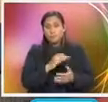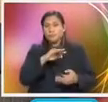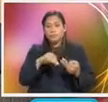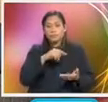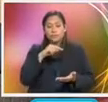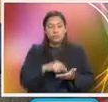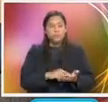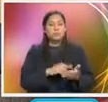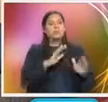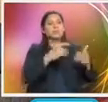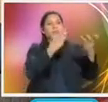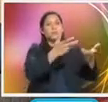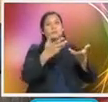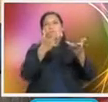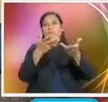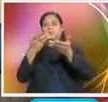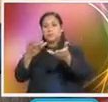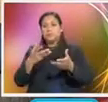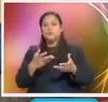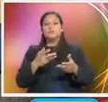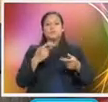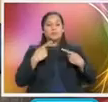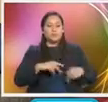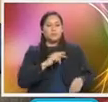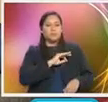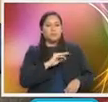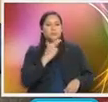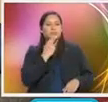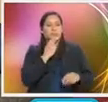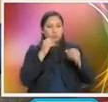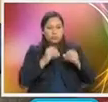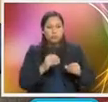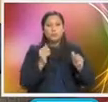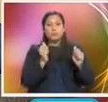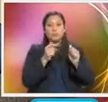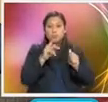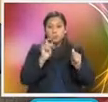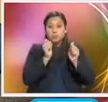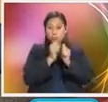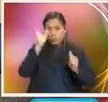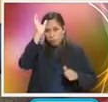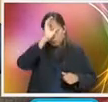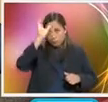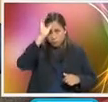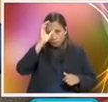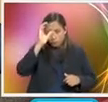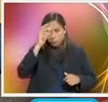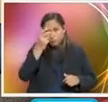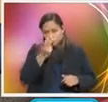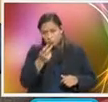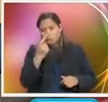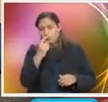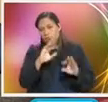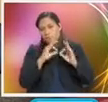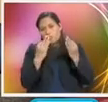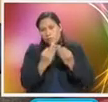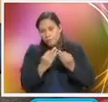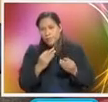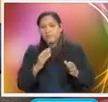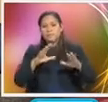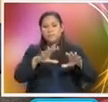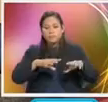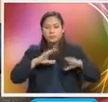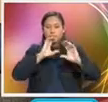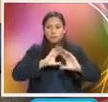espacios públicos vuelvan a ser de la ciudadanía y se ocupen con cultura. Entonces, esta es una manera, haciendo